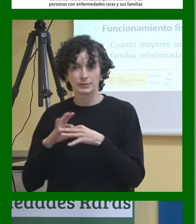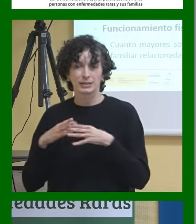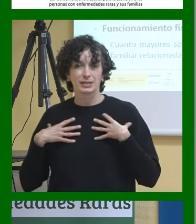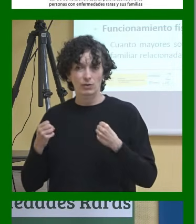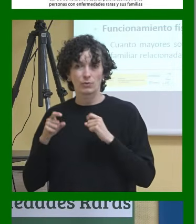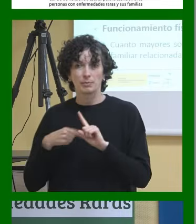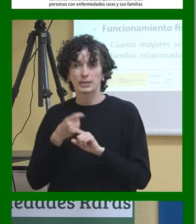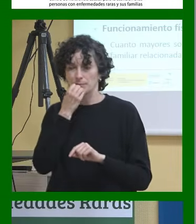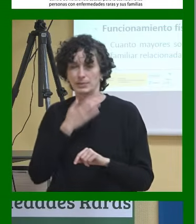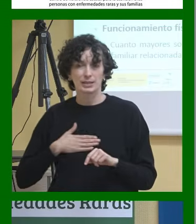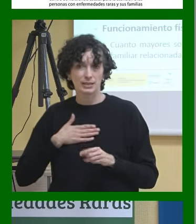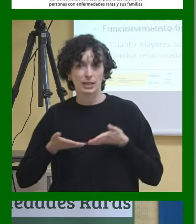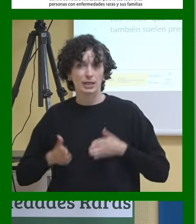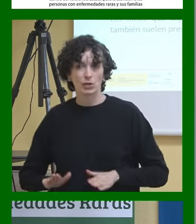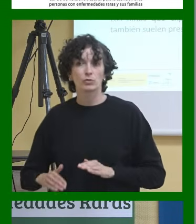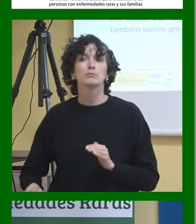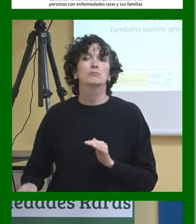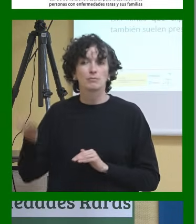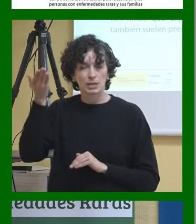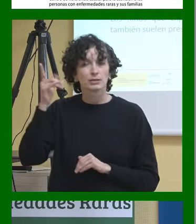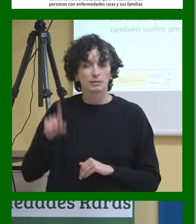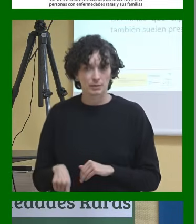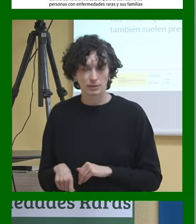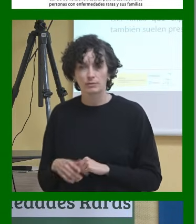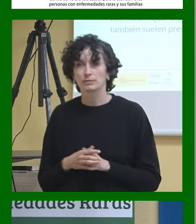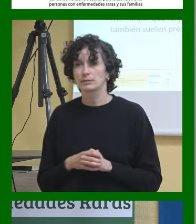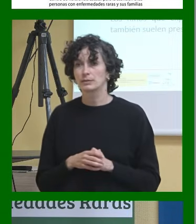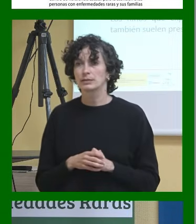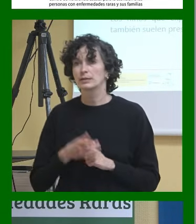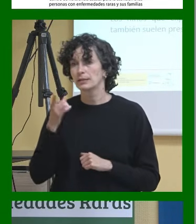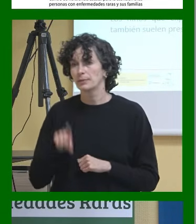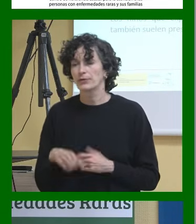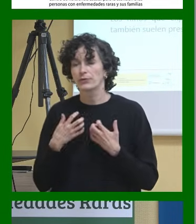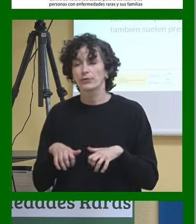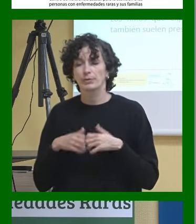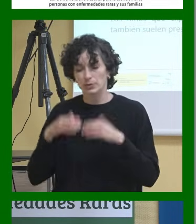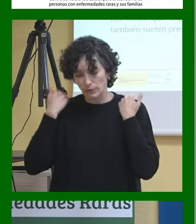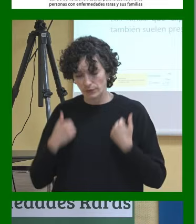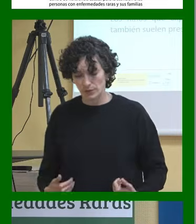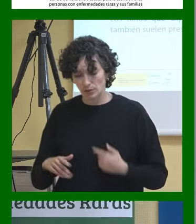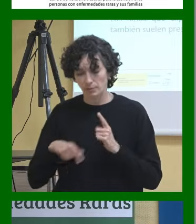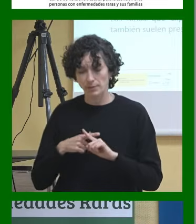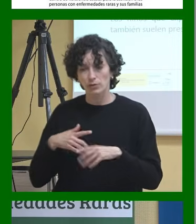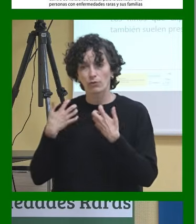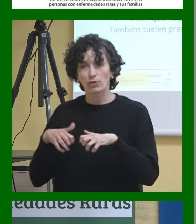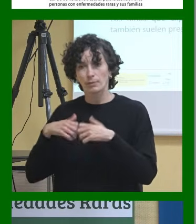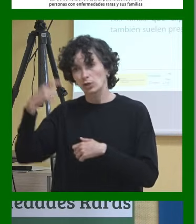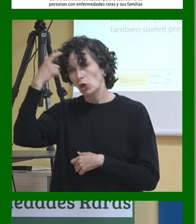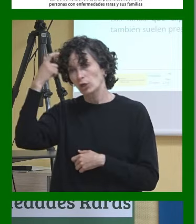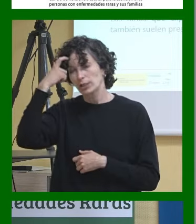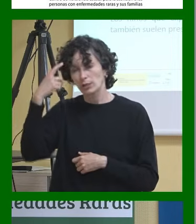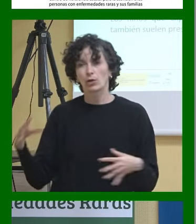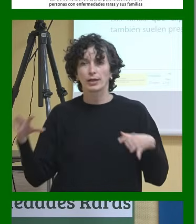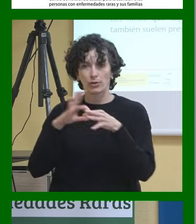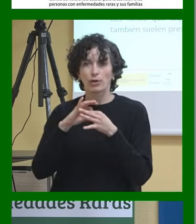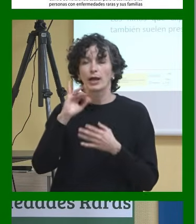salud y bienestar de sus hijos. También vimos correlación del funcionamiento físico y el funcionamiento cognitivo, en